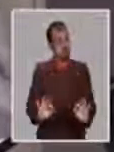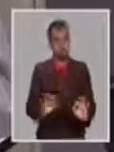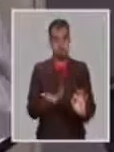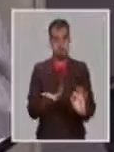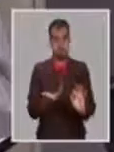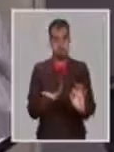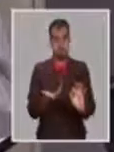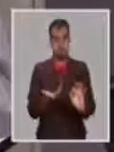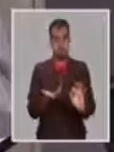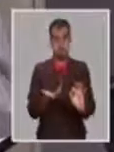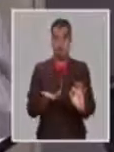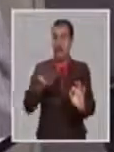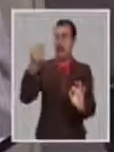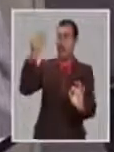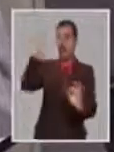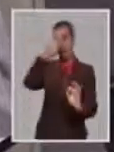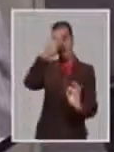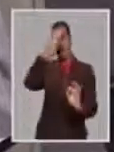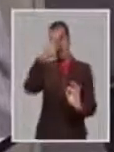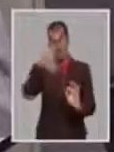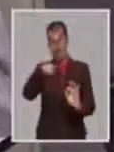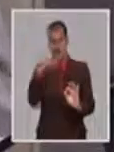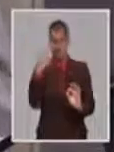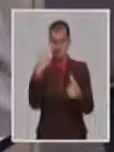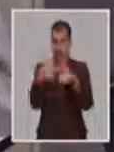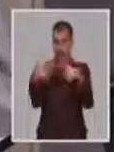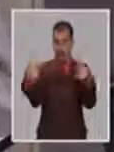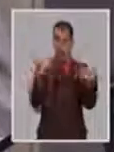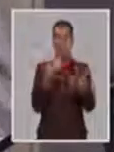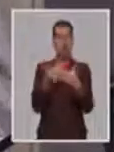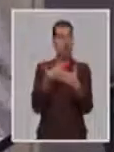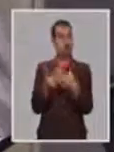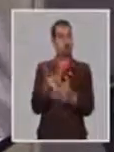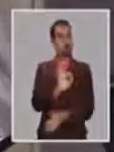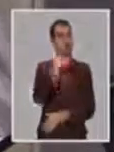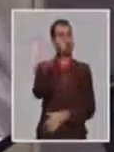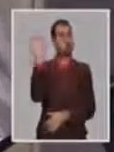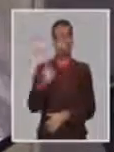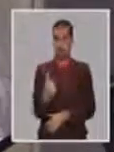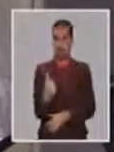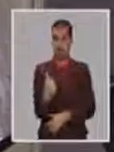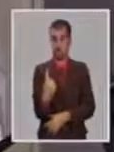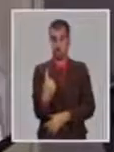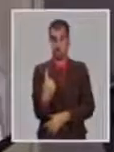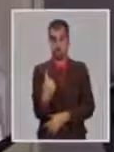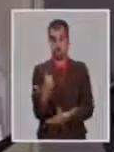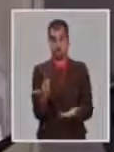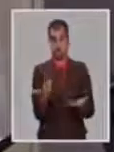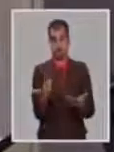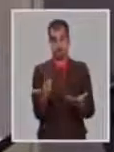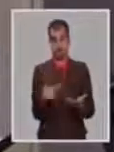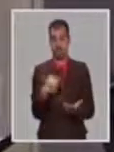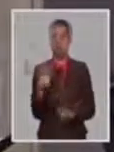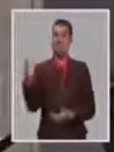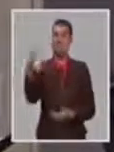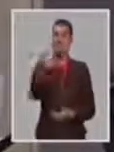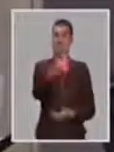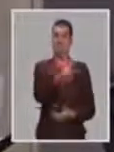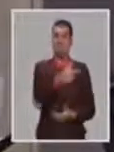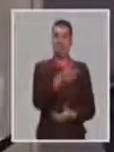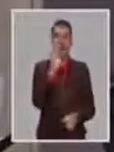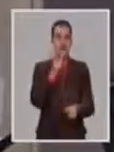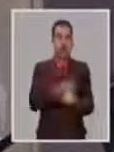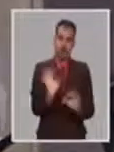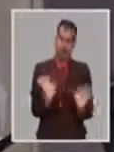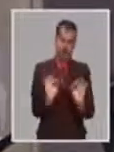gran reto. Nunca el país se ha enfrentado a una campaña de vacunación de esta envergadura. No podemos llamarle todavía campaña de vacunación porque